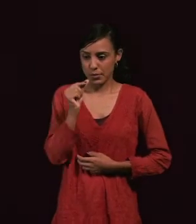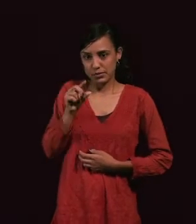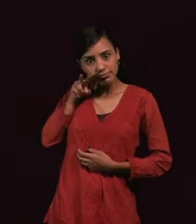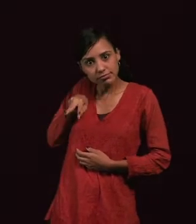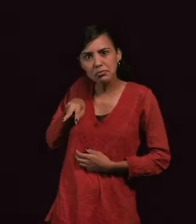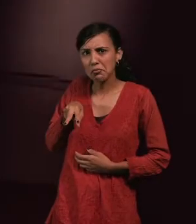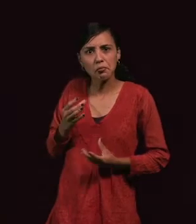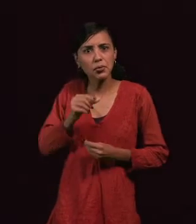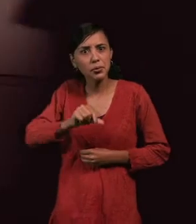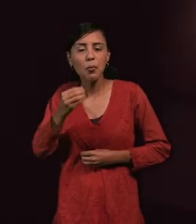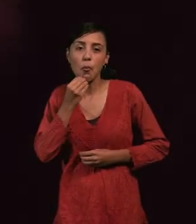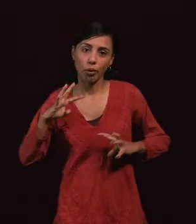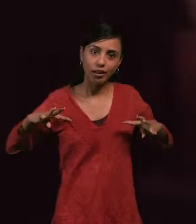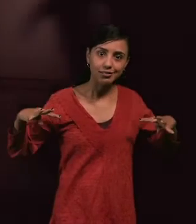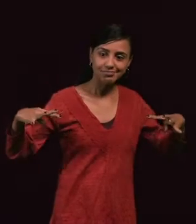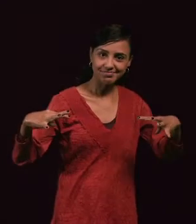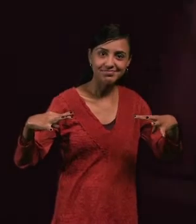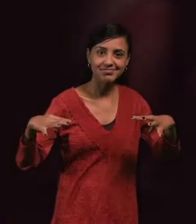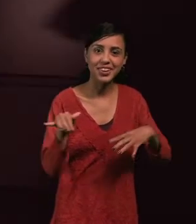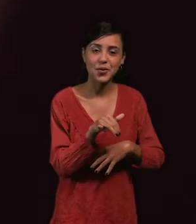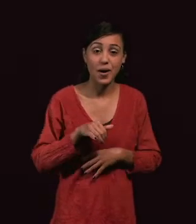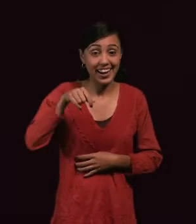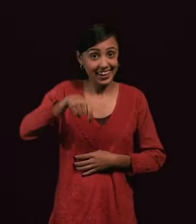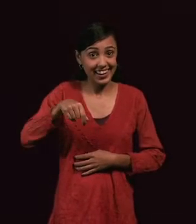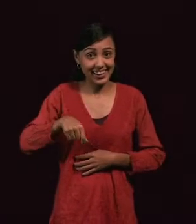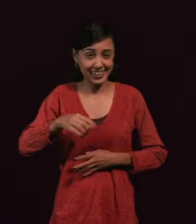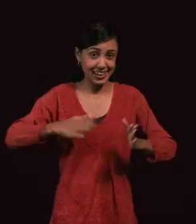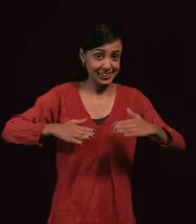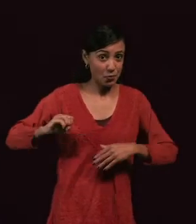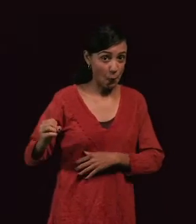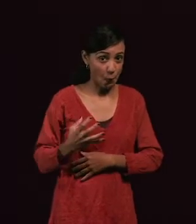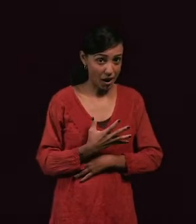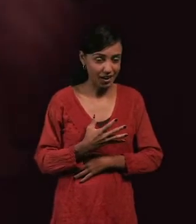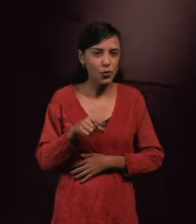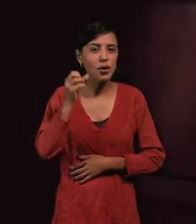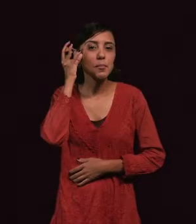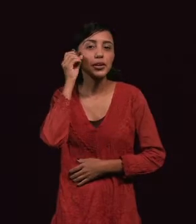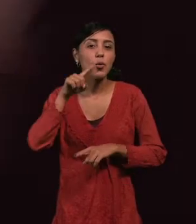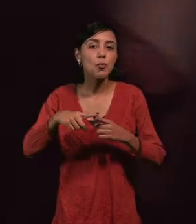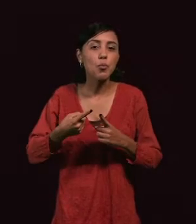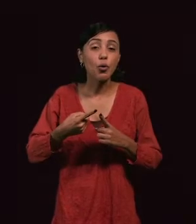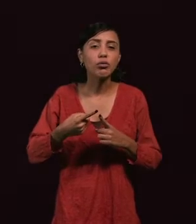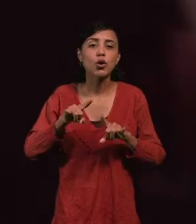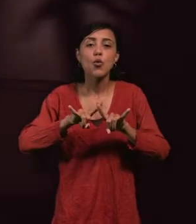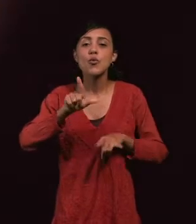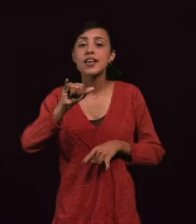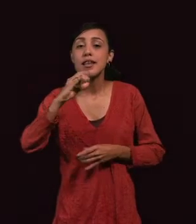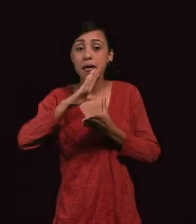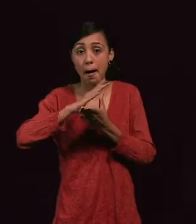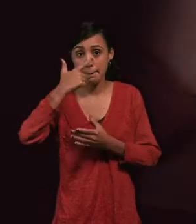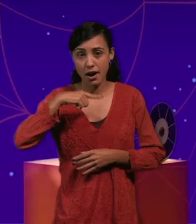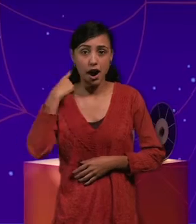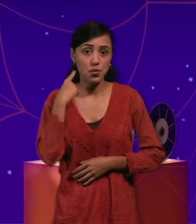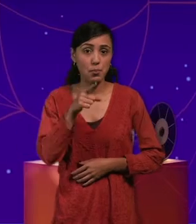un solo espectador, como el fenachitiscopio. El zootropo o tambor mágico fue inventado por William Josh Horner